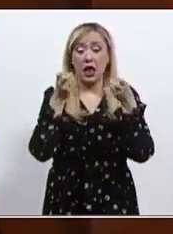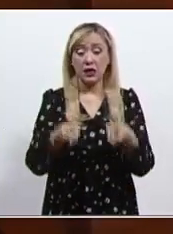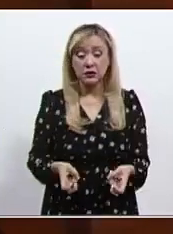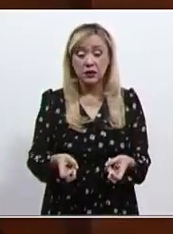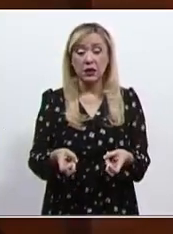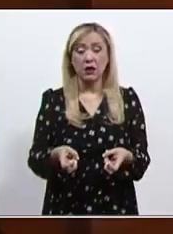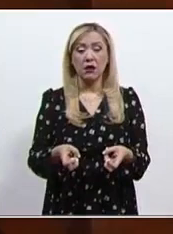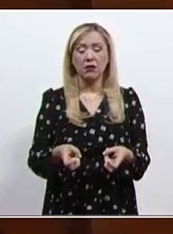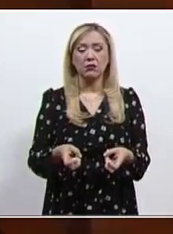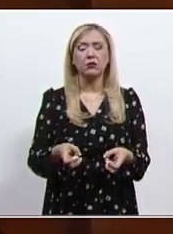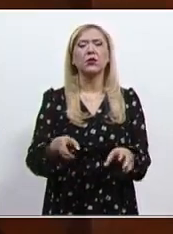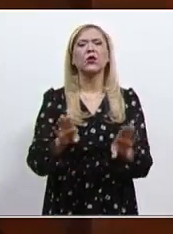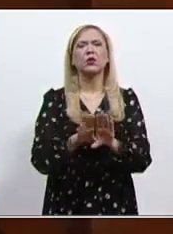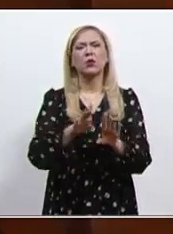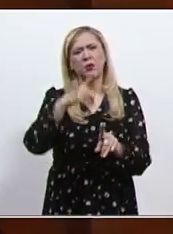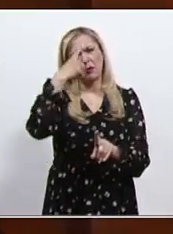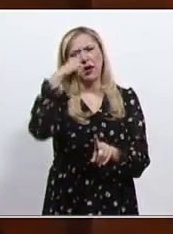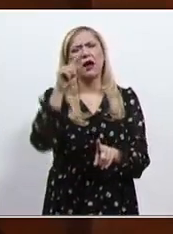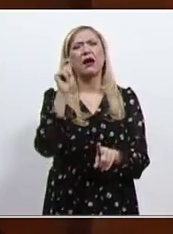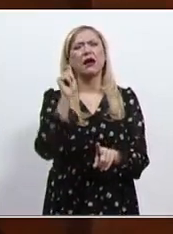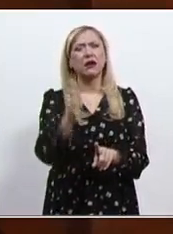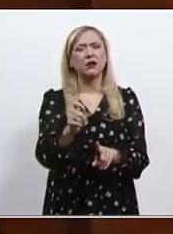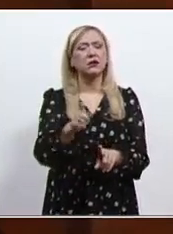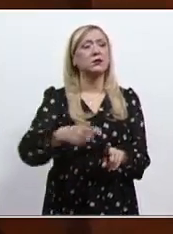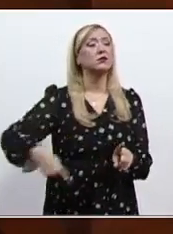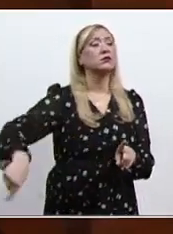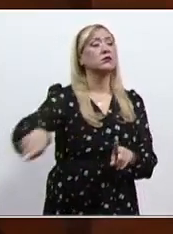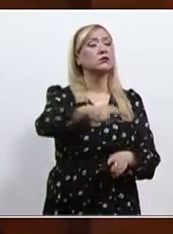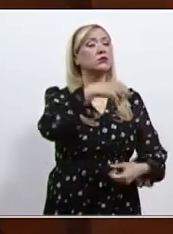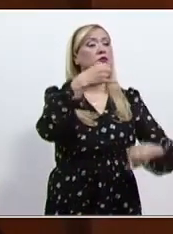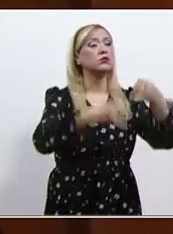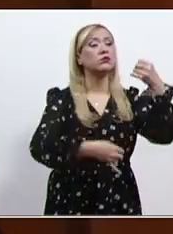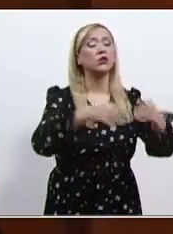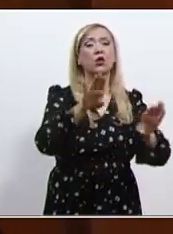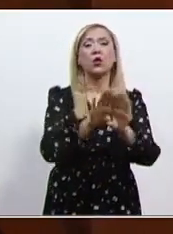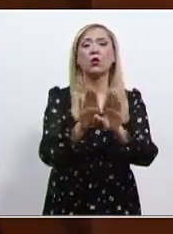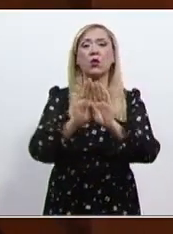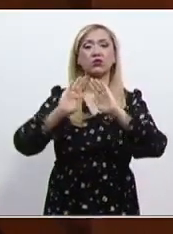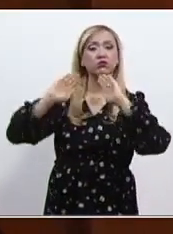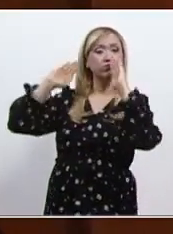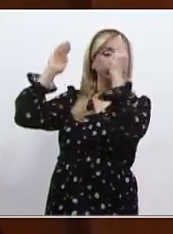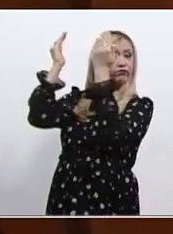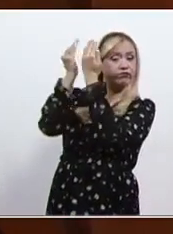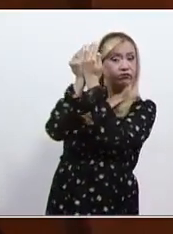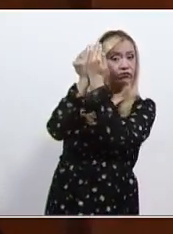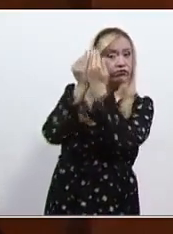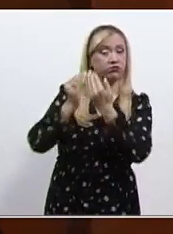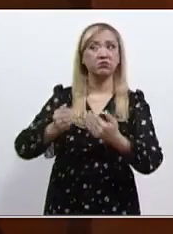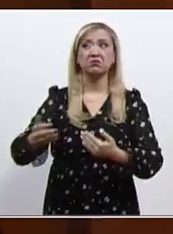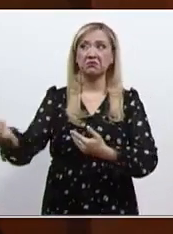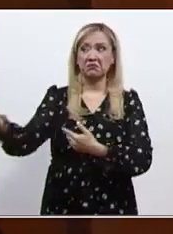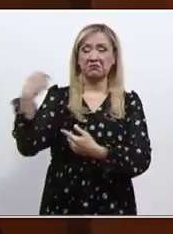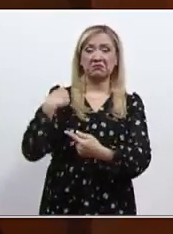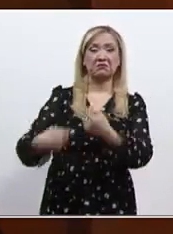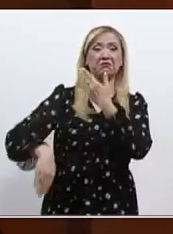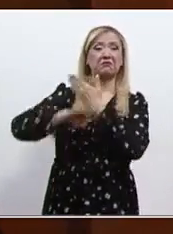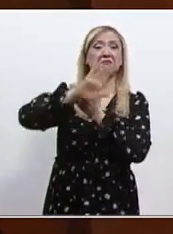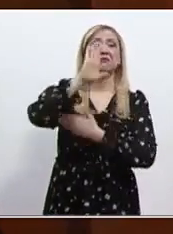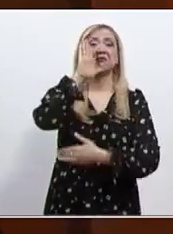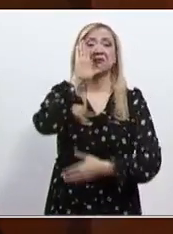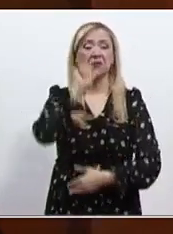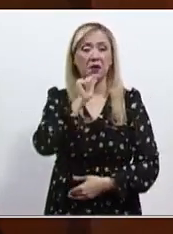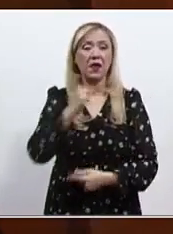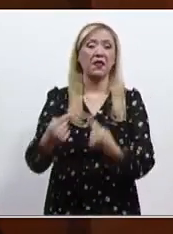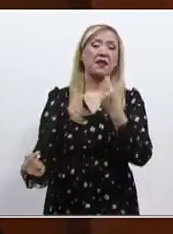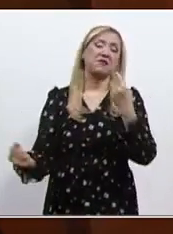ha de tener como propósito erigir a los tribunales en fortalezas corporativas inmunes a los reclamos a las